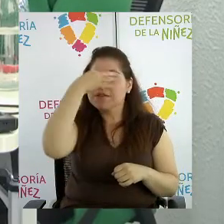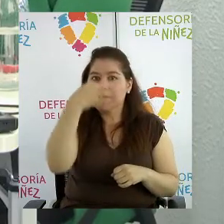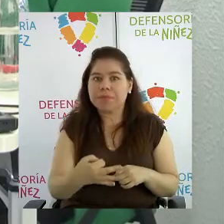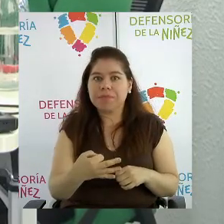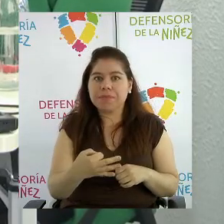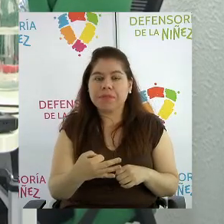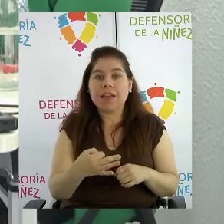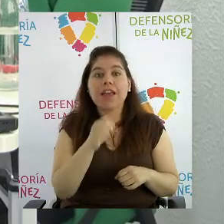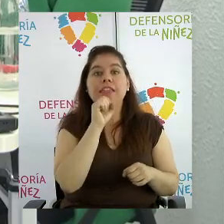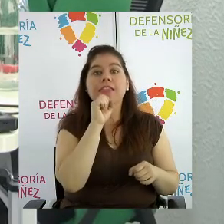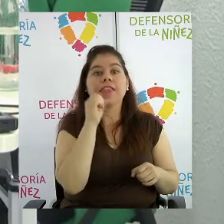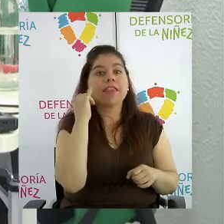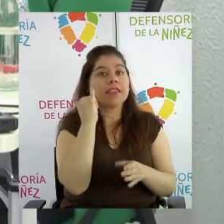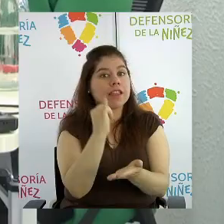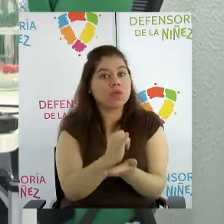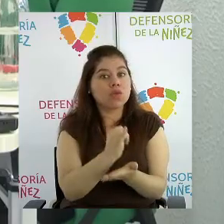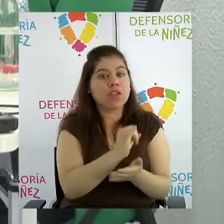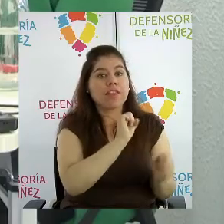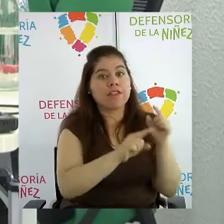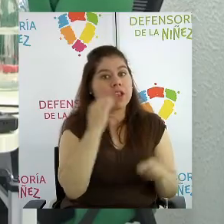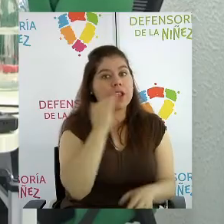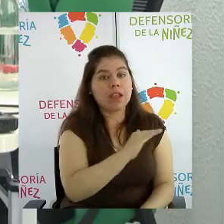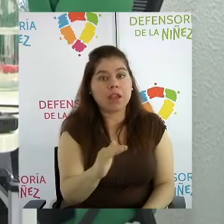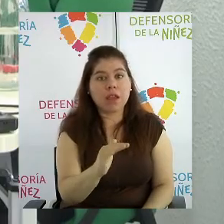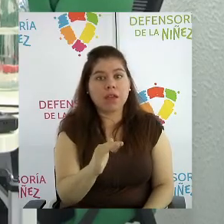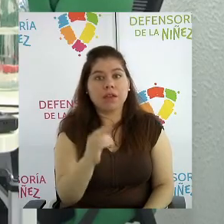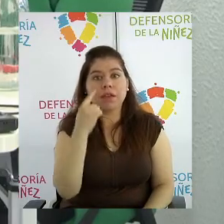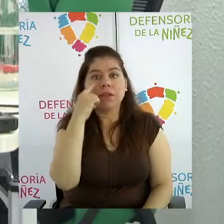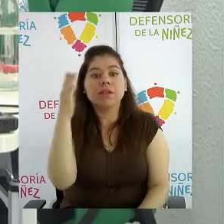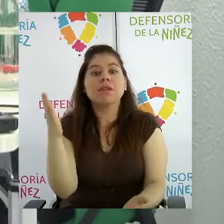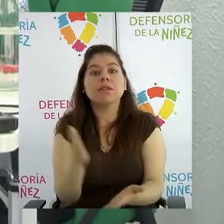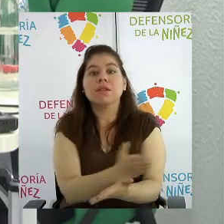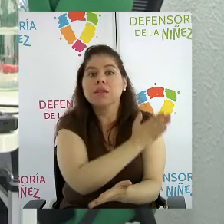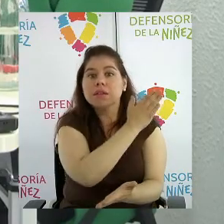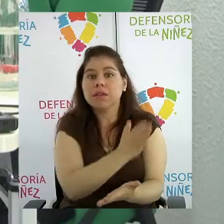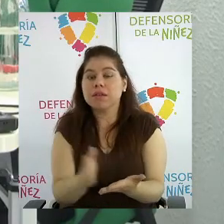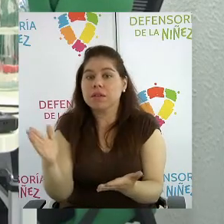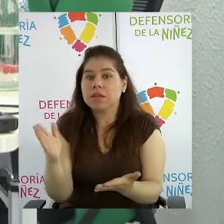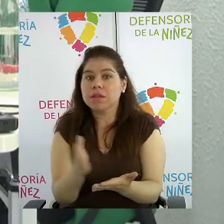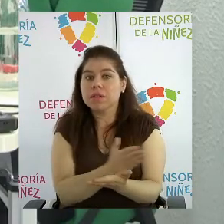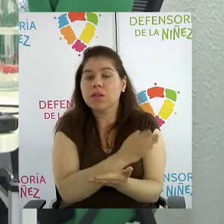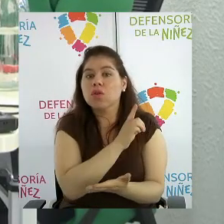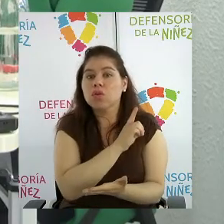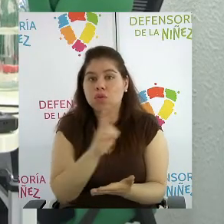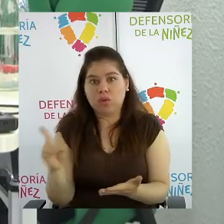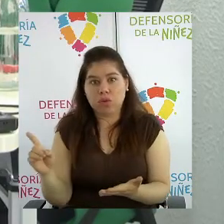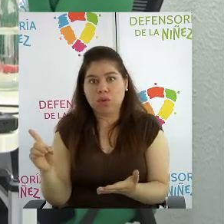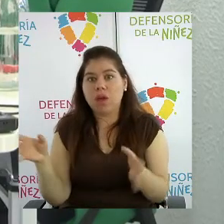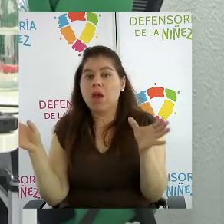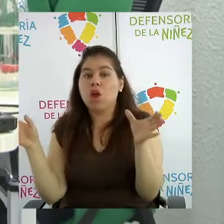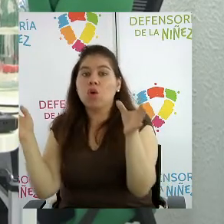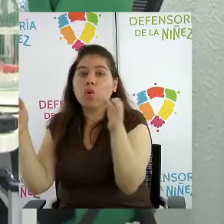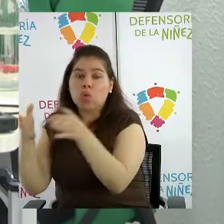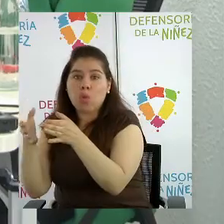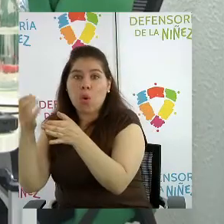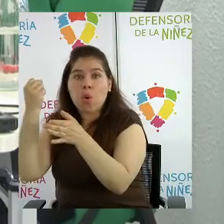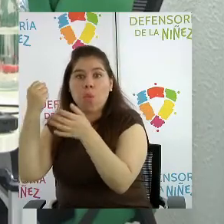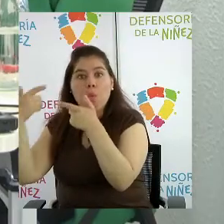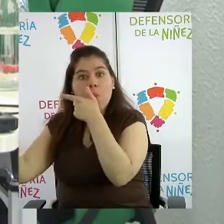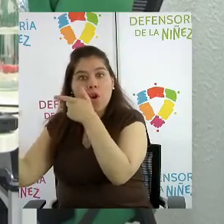no distingue para ejercer sus funciones. Hay grupos políticos que tratan de